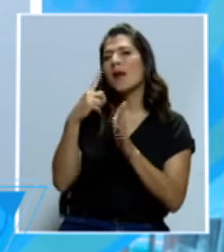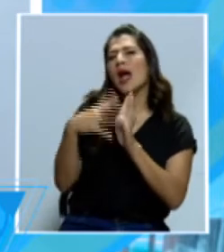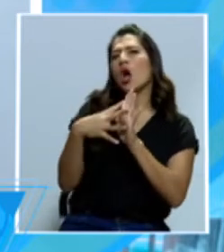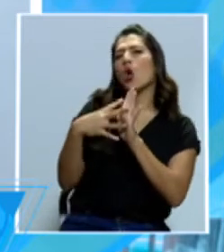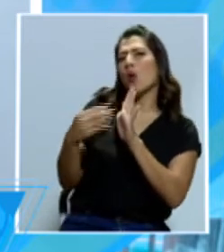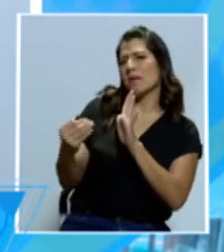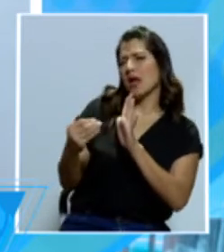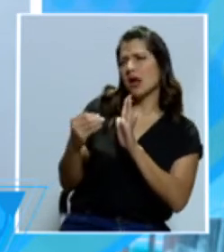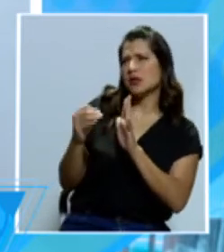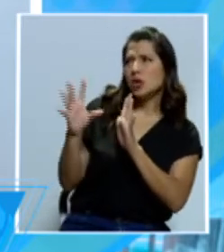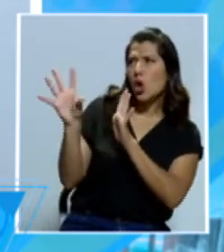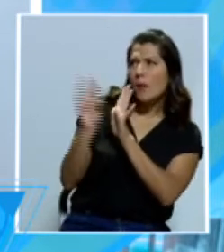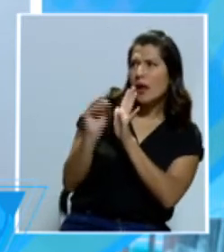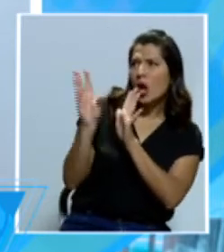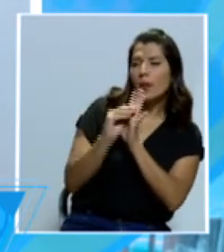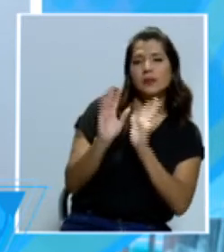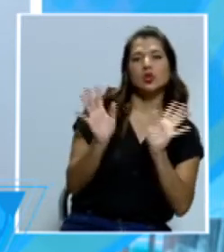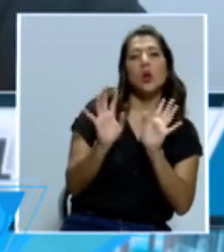ellas.